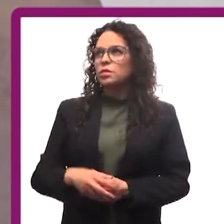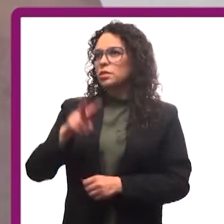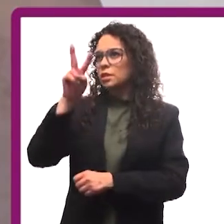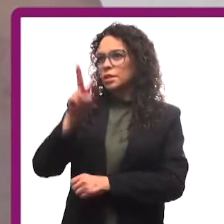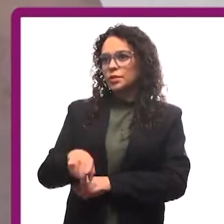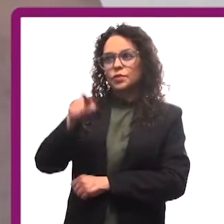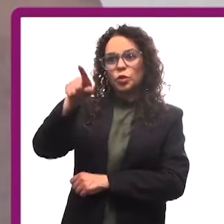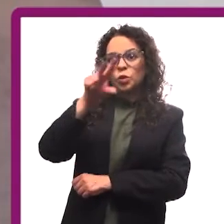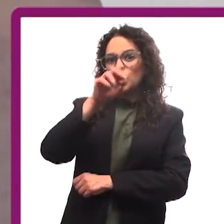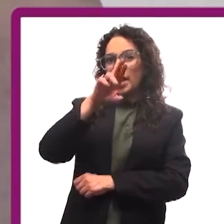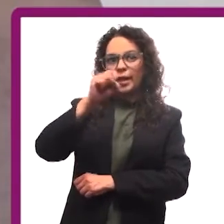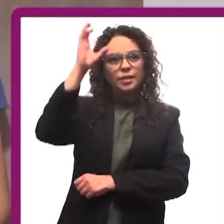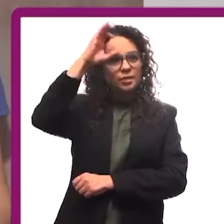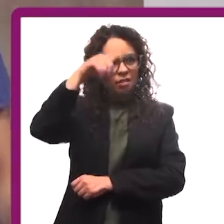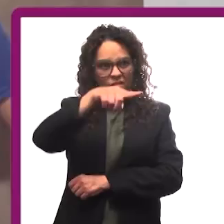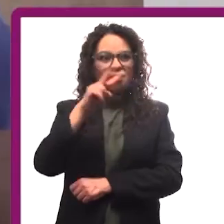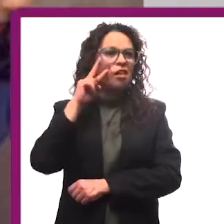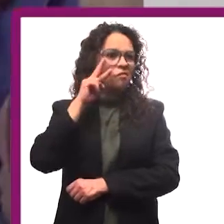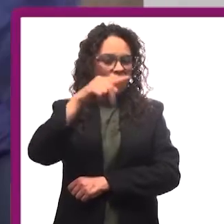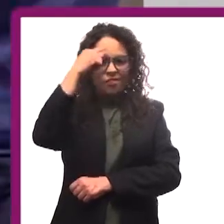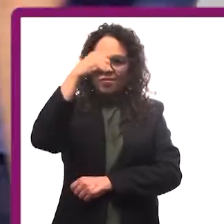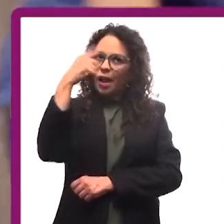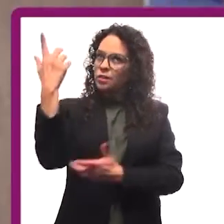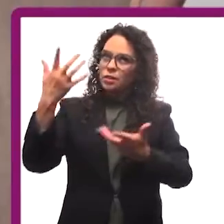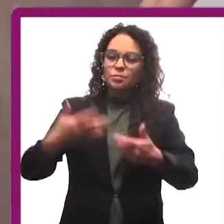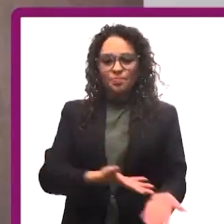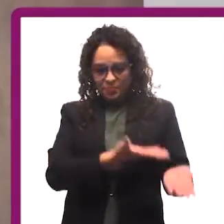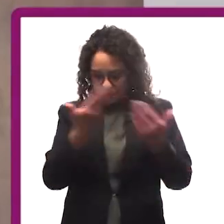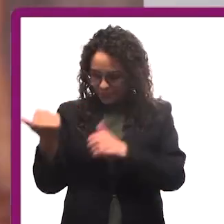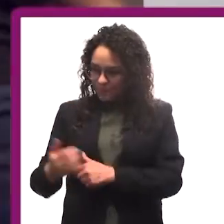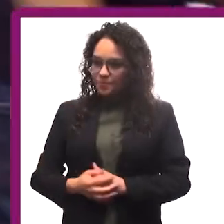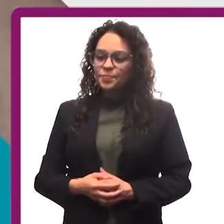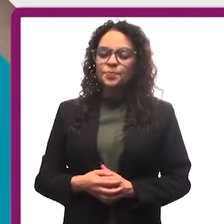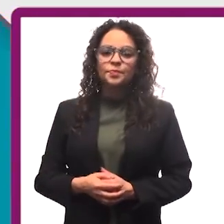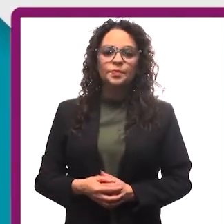que no eres científico? Ven.